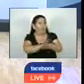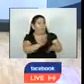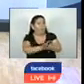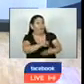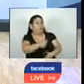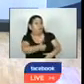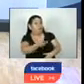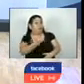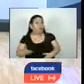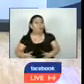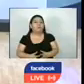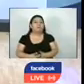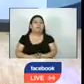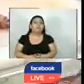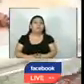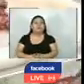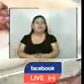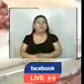productos. Veamos.